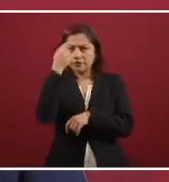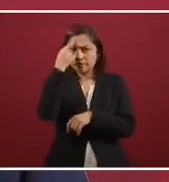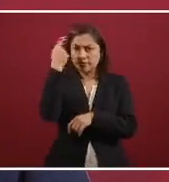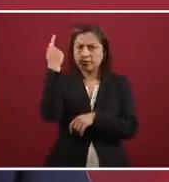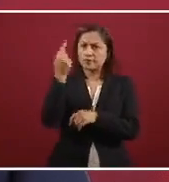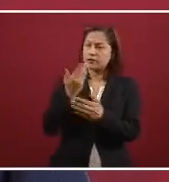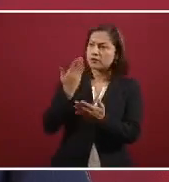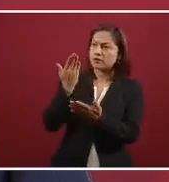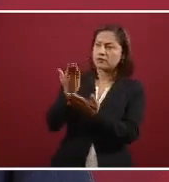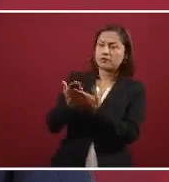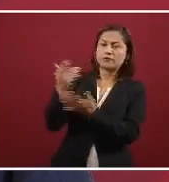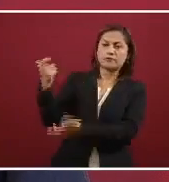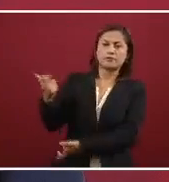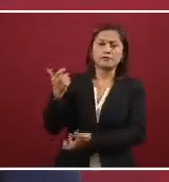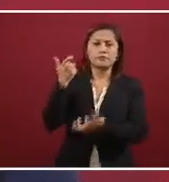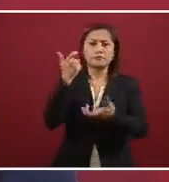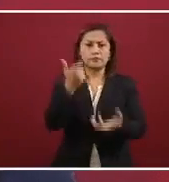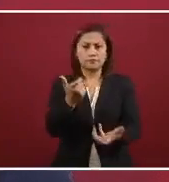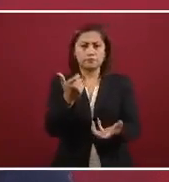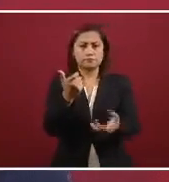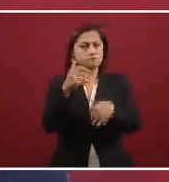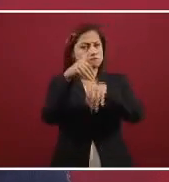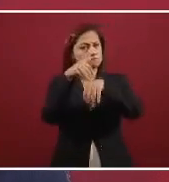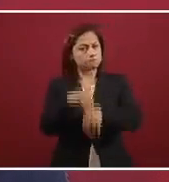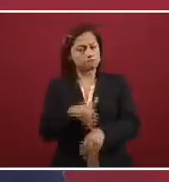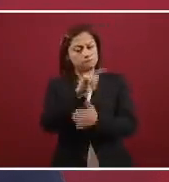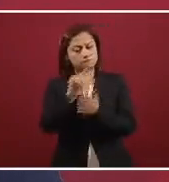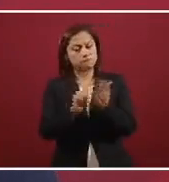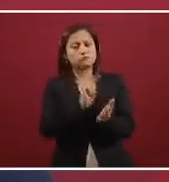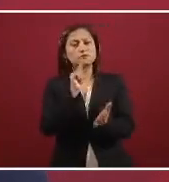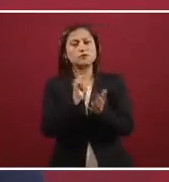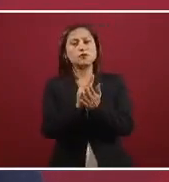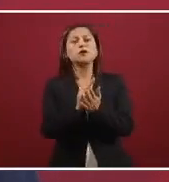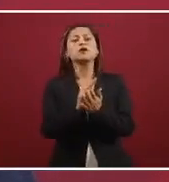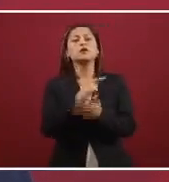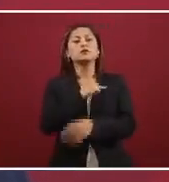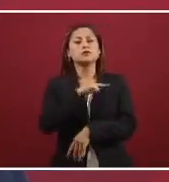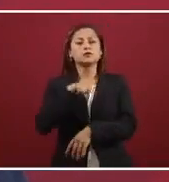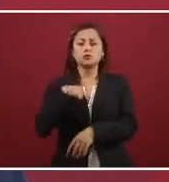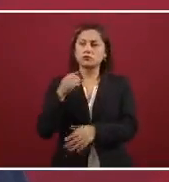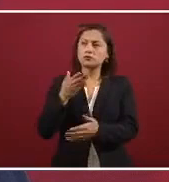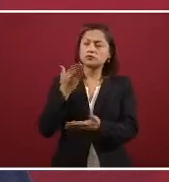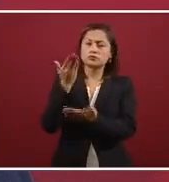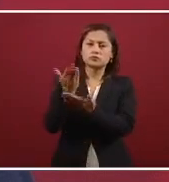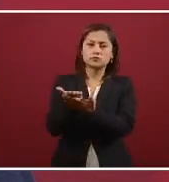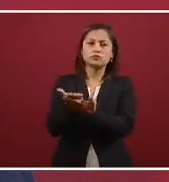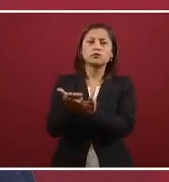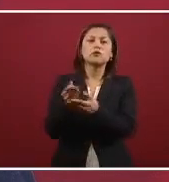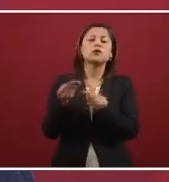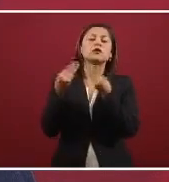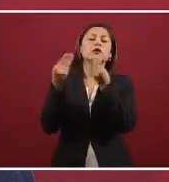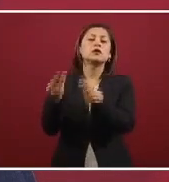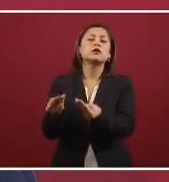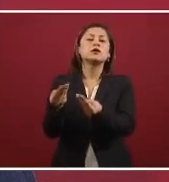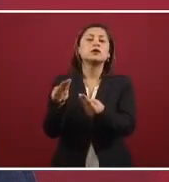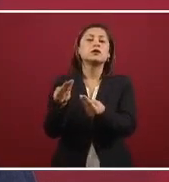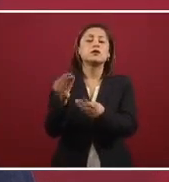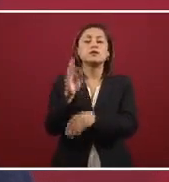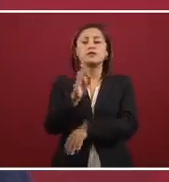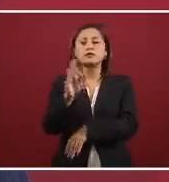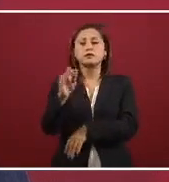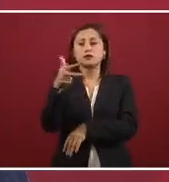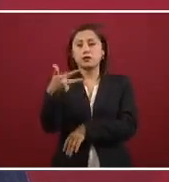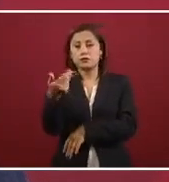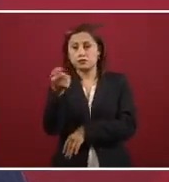conformidad con la ley lo tenemos que presentar el día 8 de septiembre. En